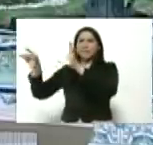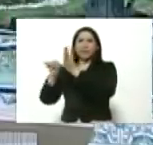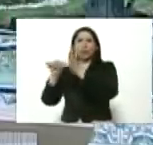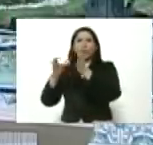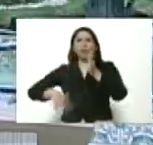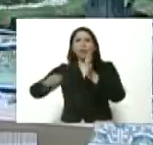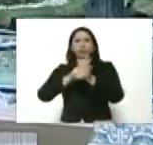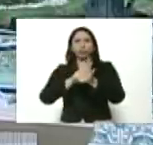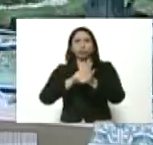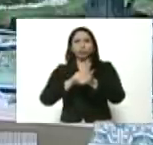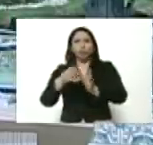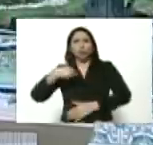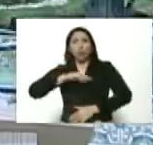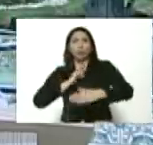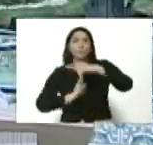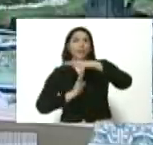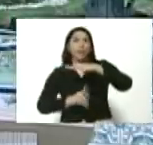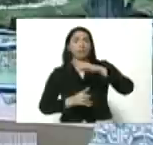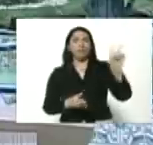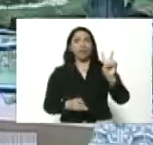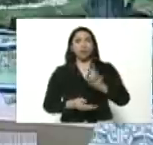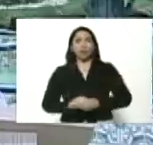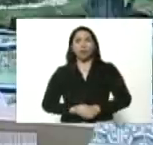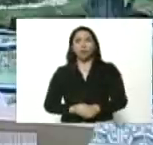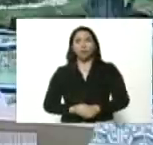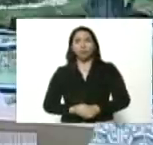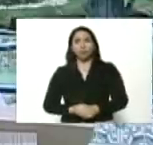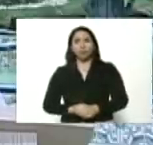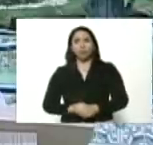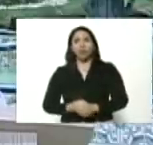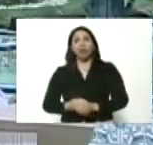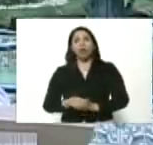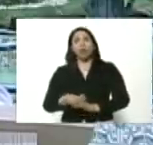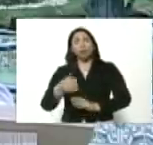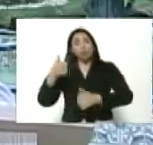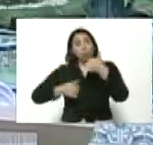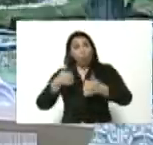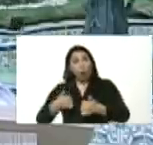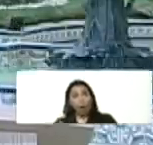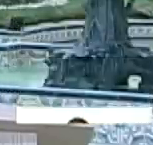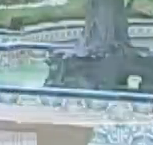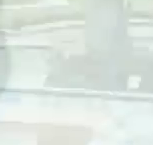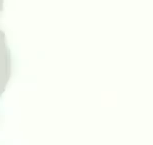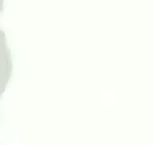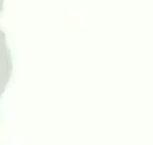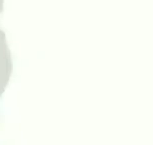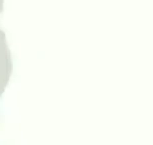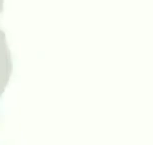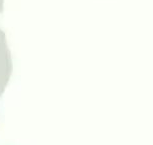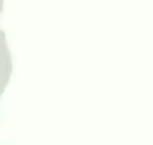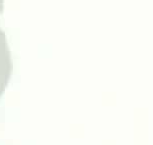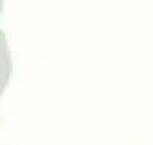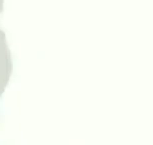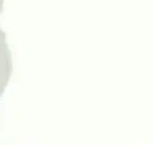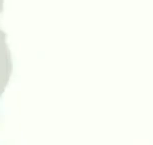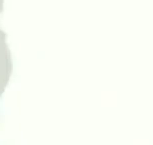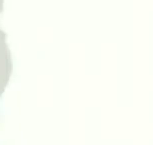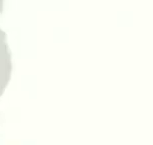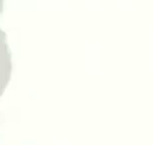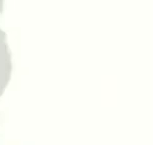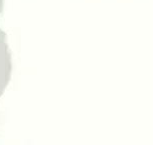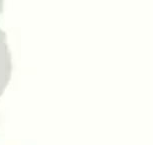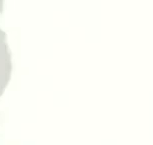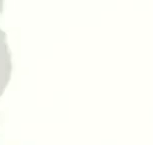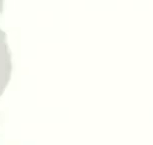nuestros migrantes venezolanos y por lo que el presidente nicolás maduro bueno ha establecido protocolos especiales